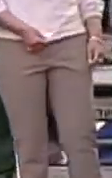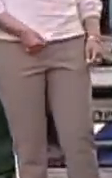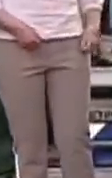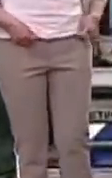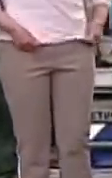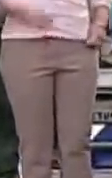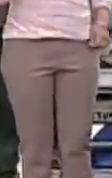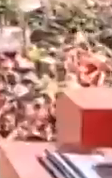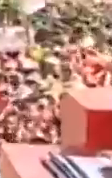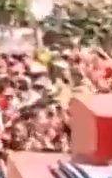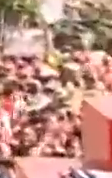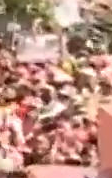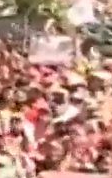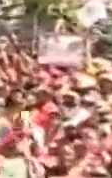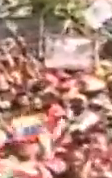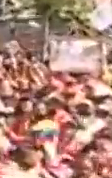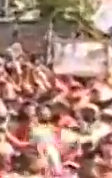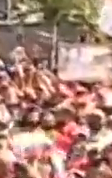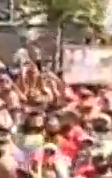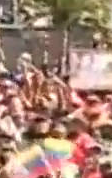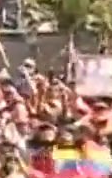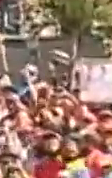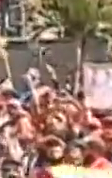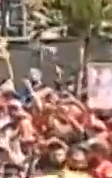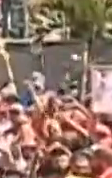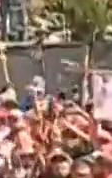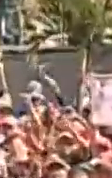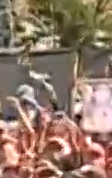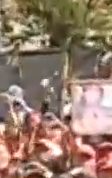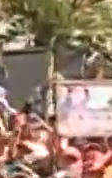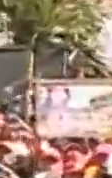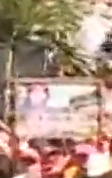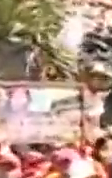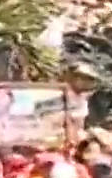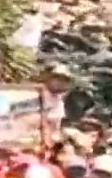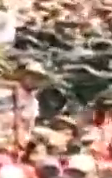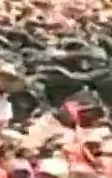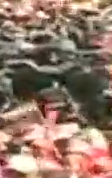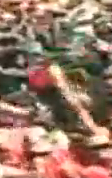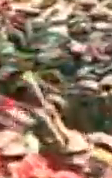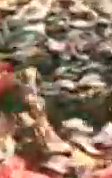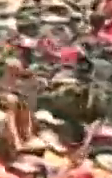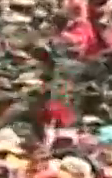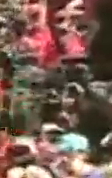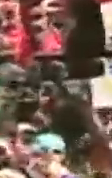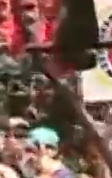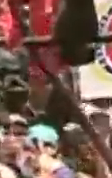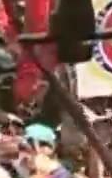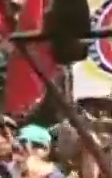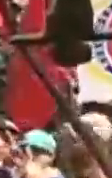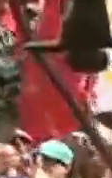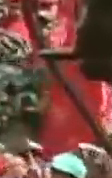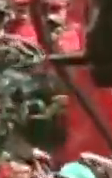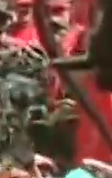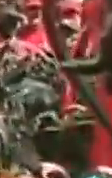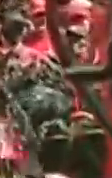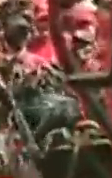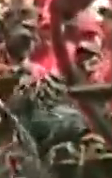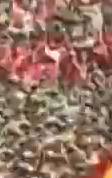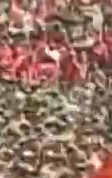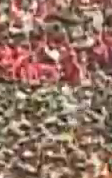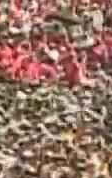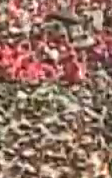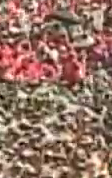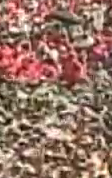que fue entorpecido por todas las doctrinas militares de guerra híbrida que impuso